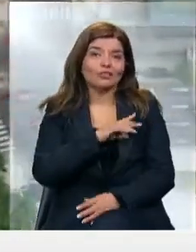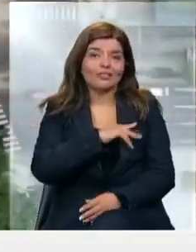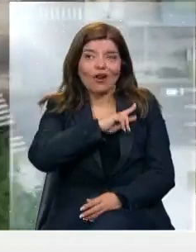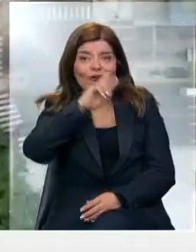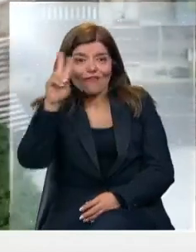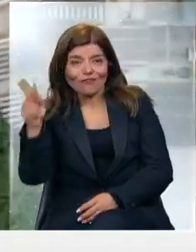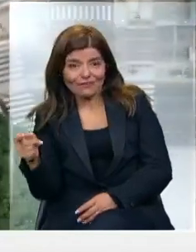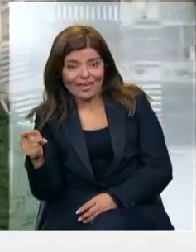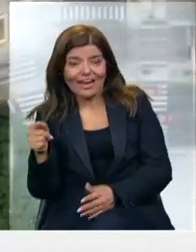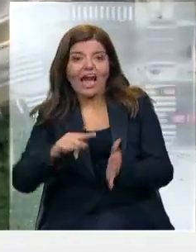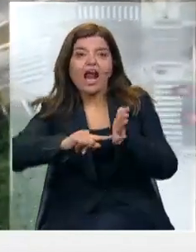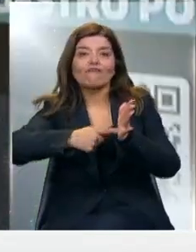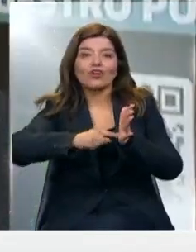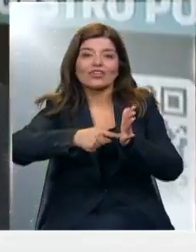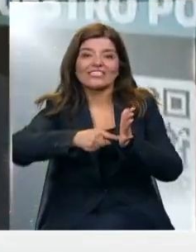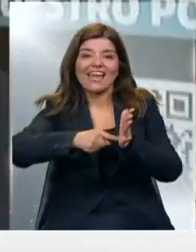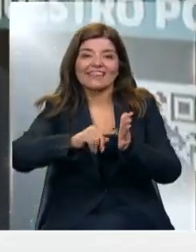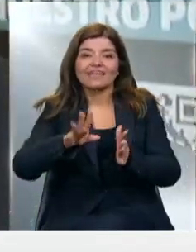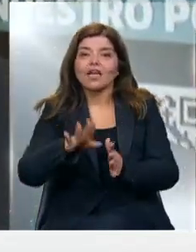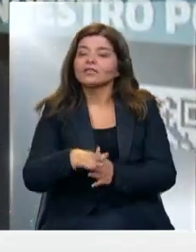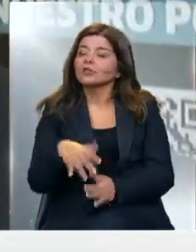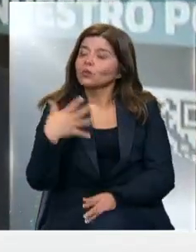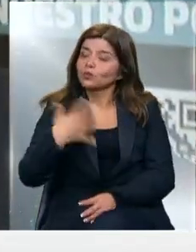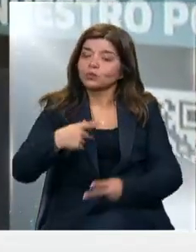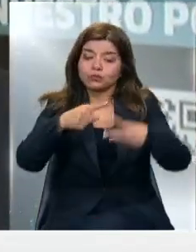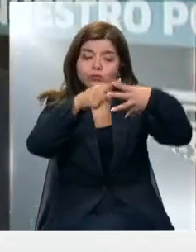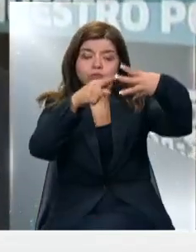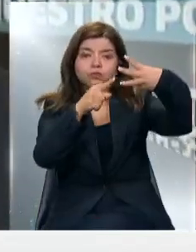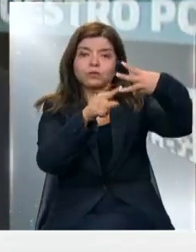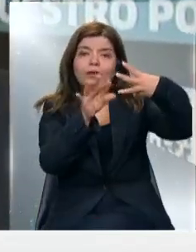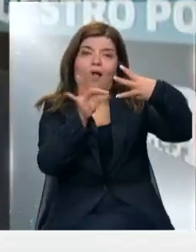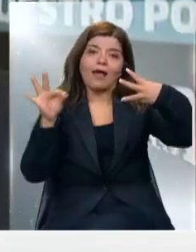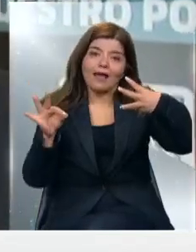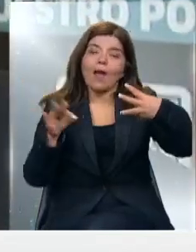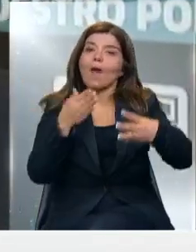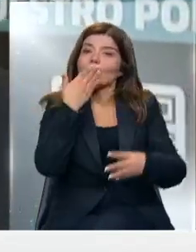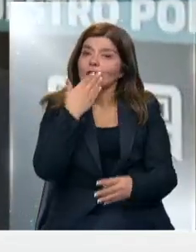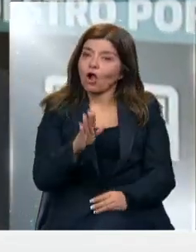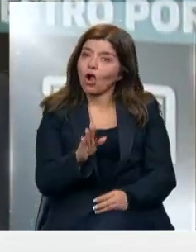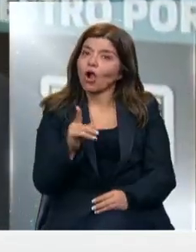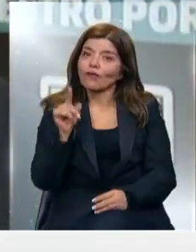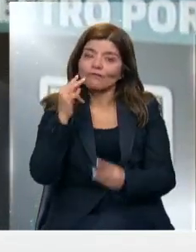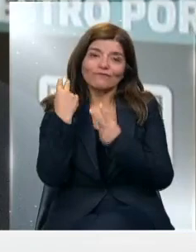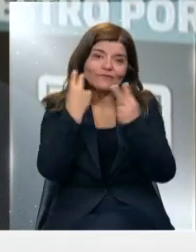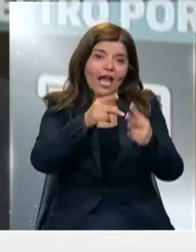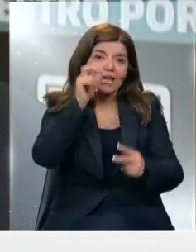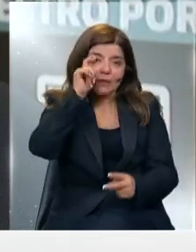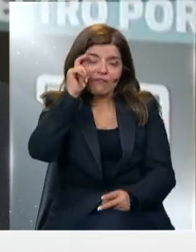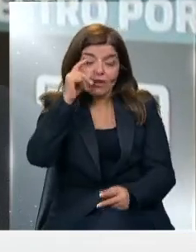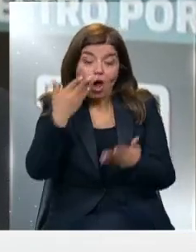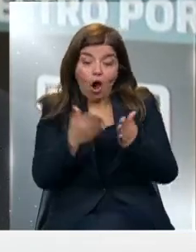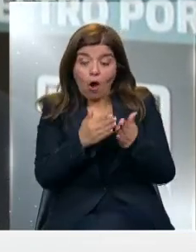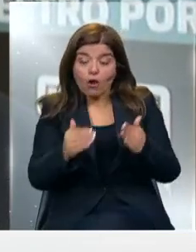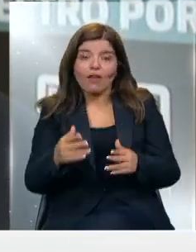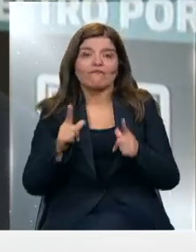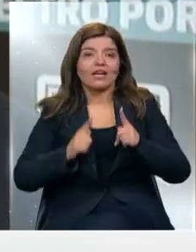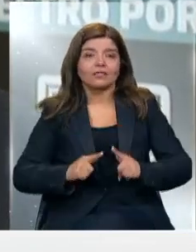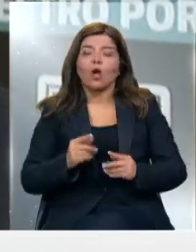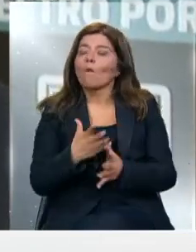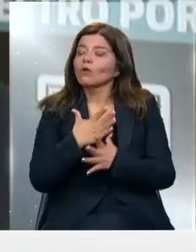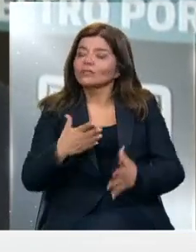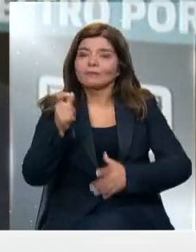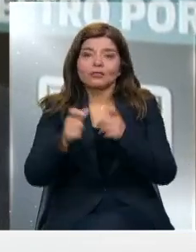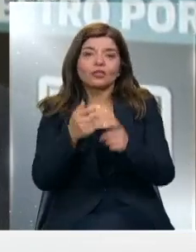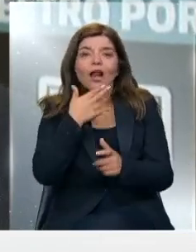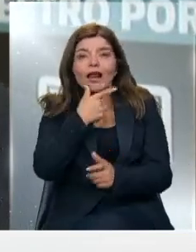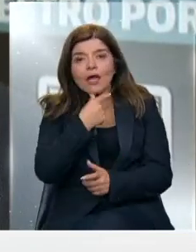Argentina, Buenos Aires sigue estando dentro de los top 3 de rutas más preferidas por los chilenos. Obviamente con la temporada alta mucha gente también le gusta viajar a